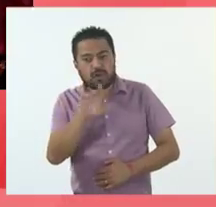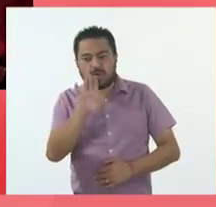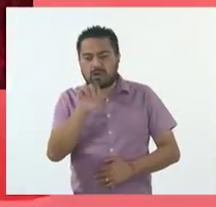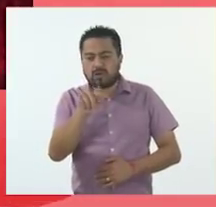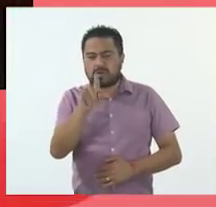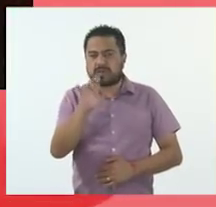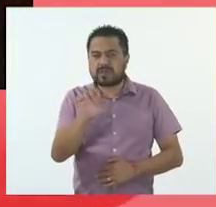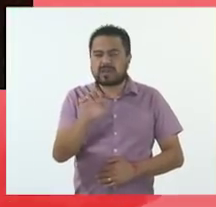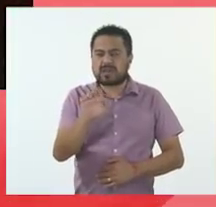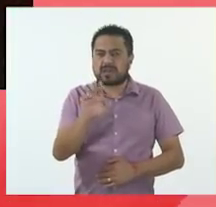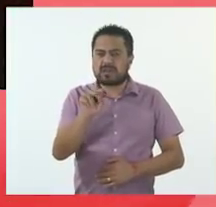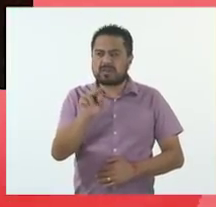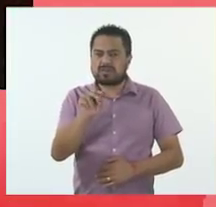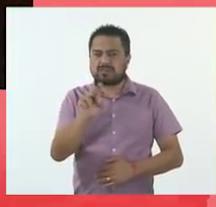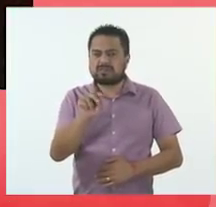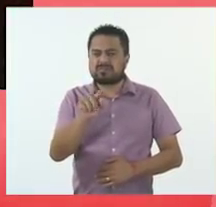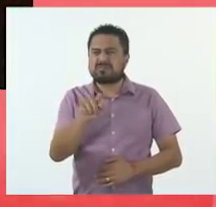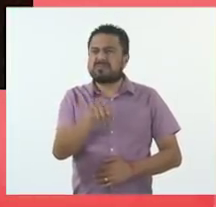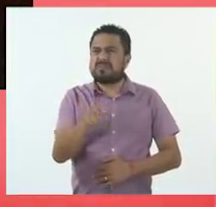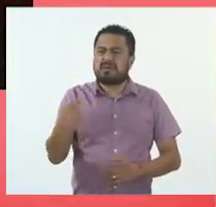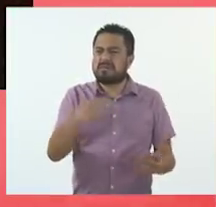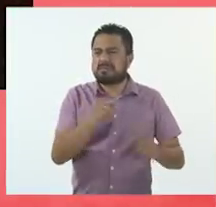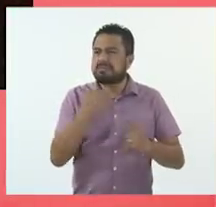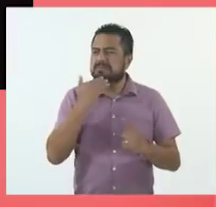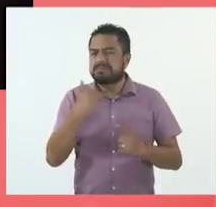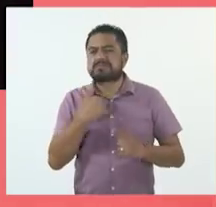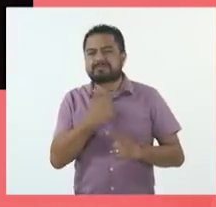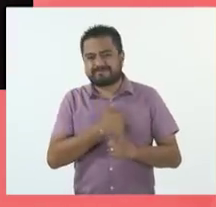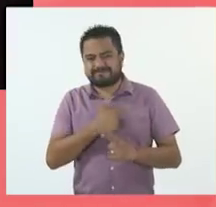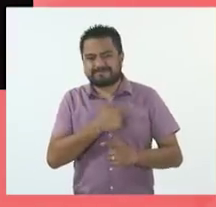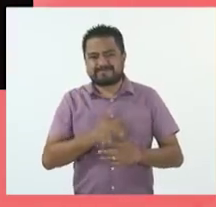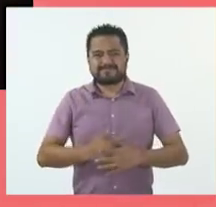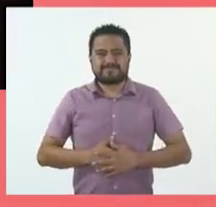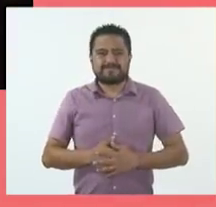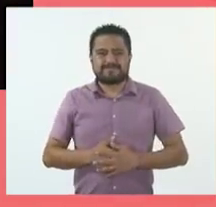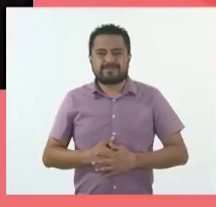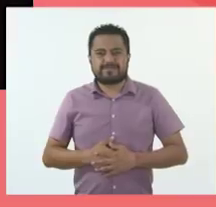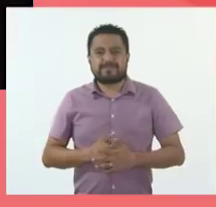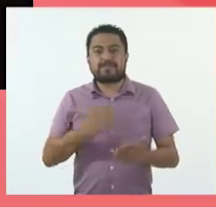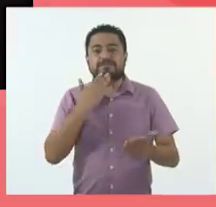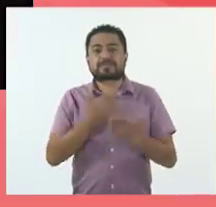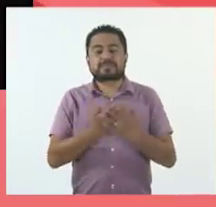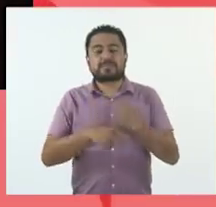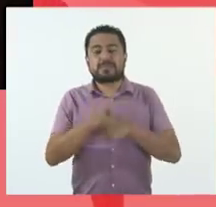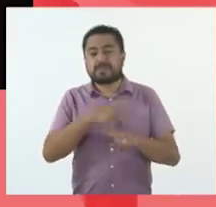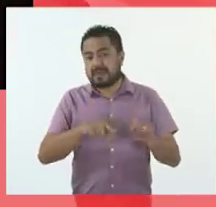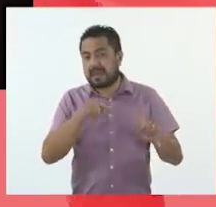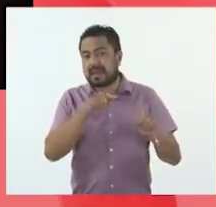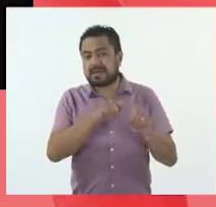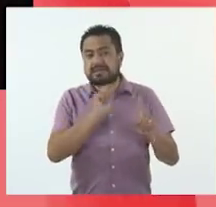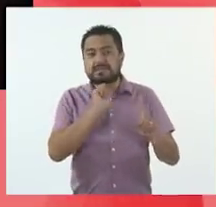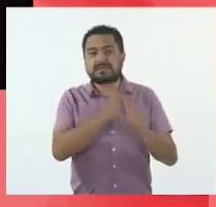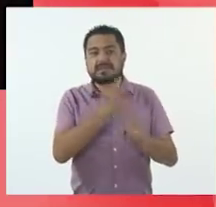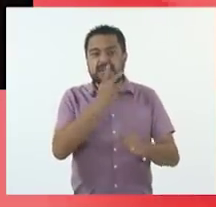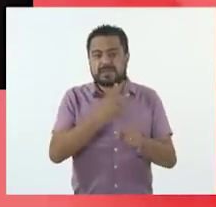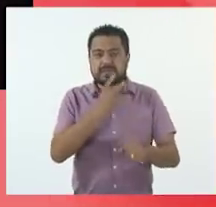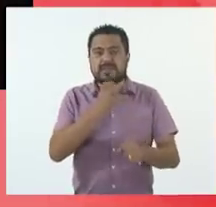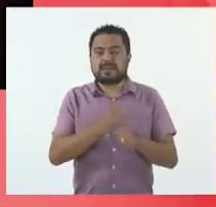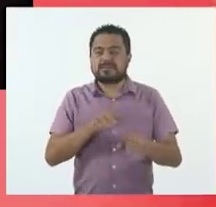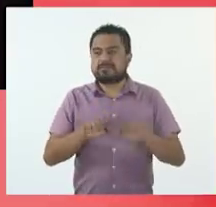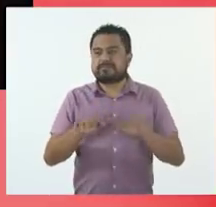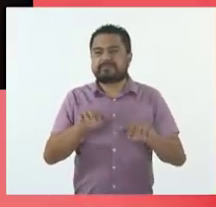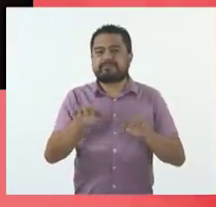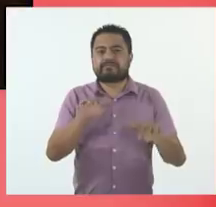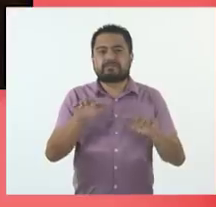¿Cómo ve? Márquez. No está Y peleado Márquez, uno con muy otro. Muy bien, me gusta. Peregrinos, esta es la tercera